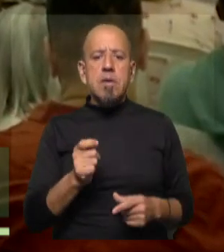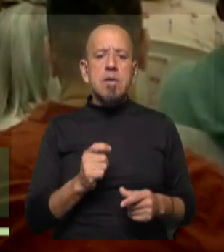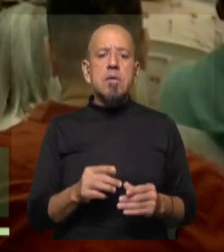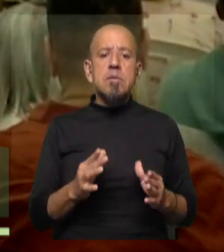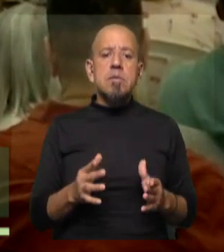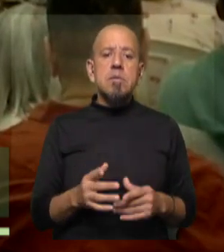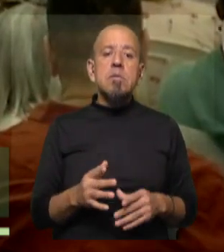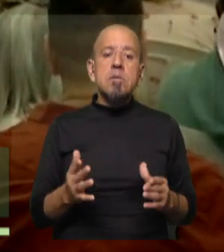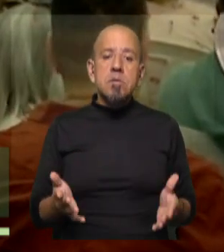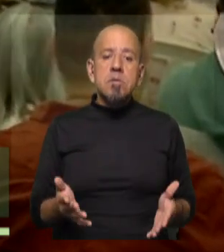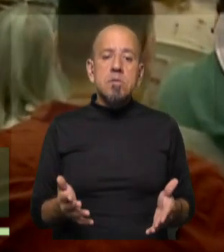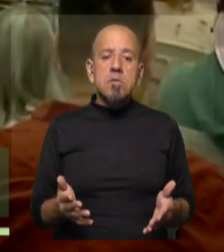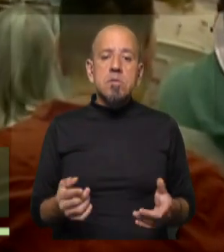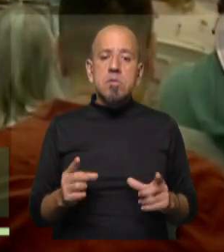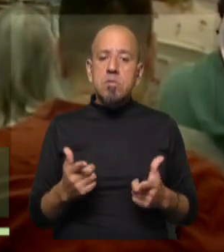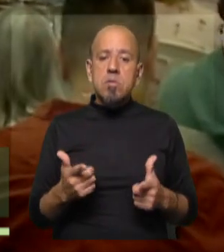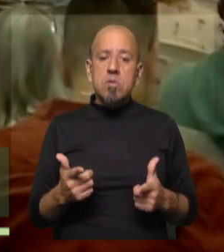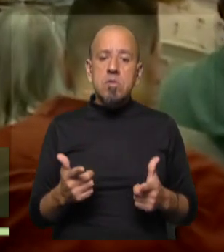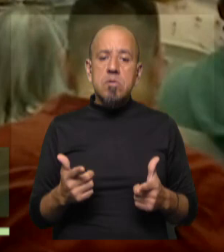decidimos. Todavía no hemos tenido